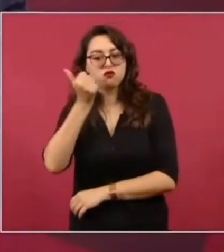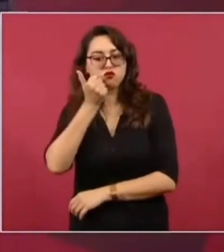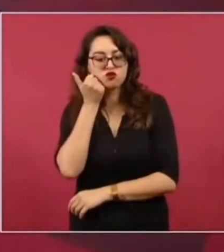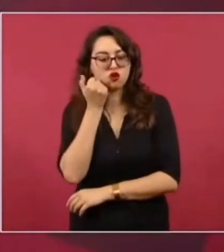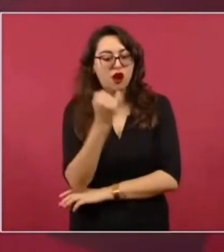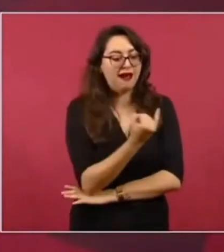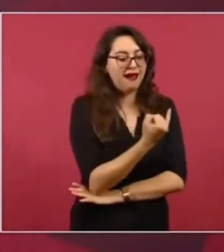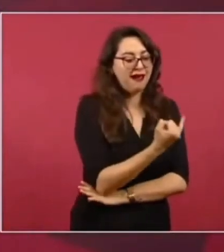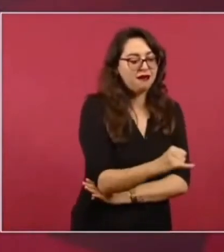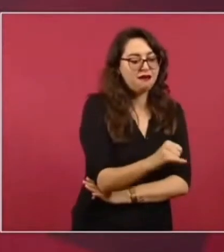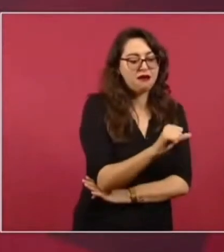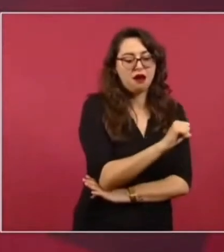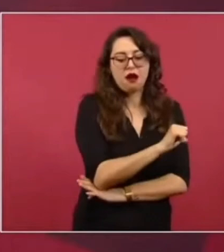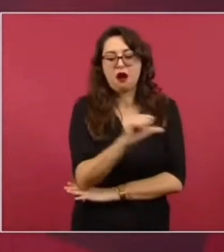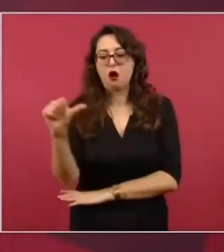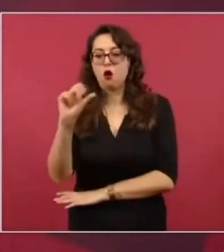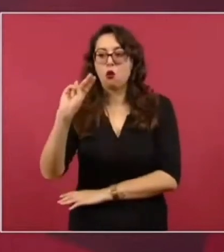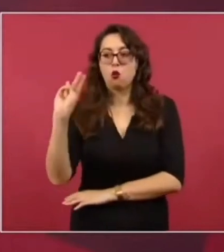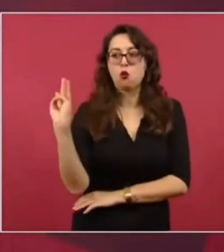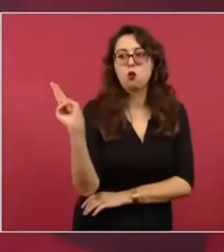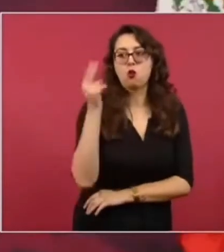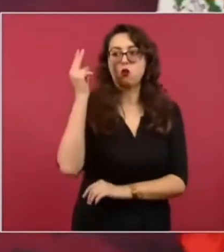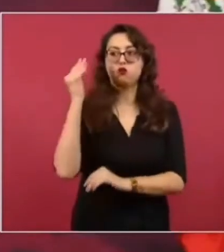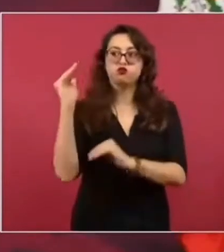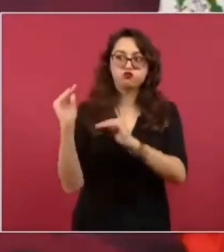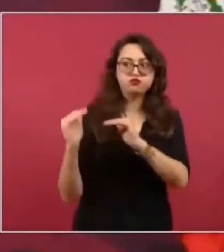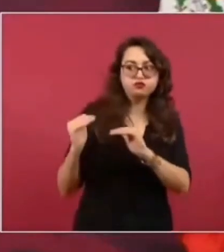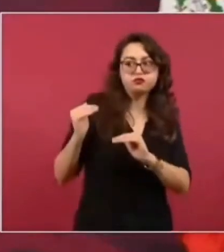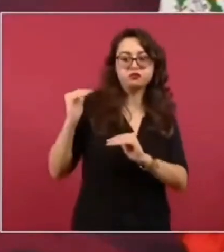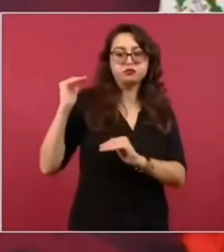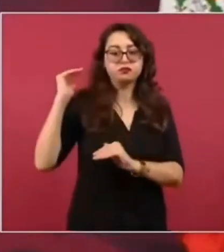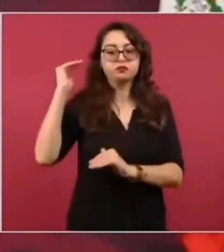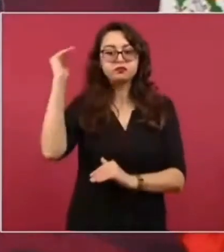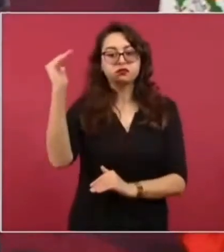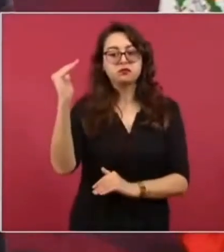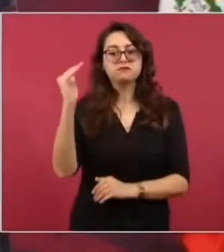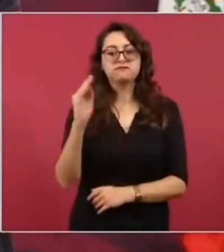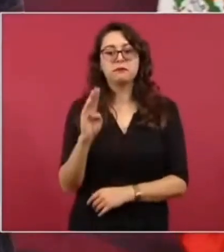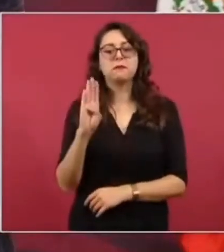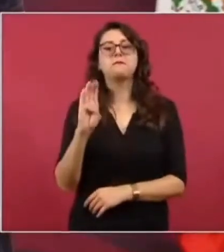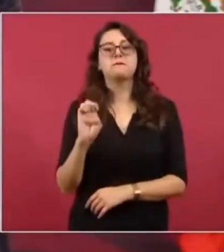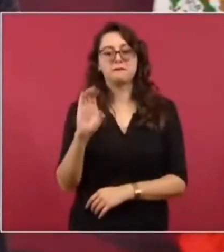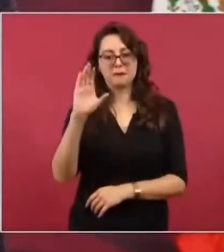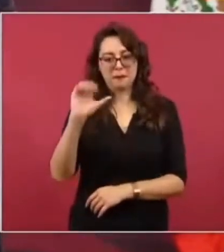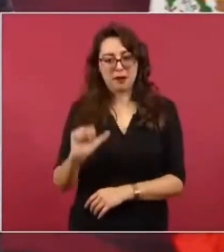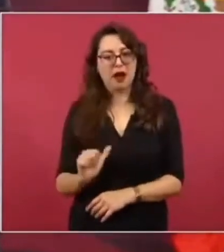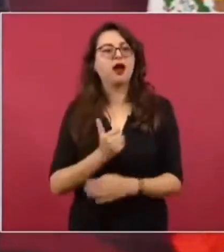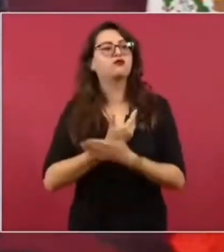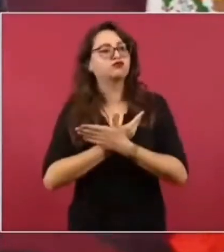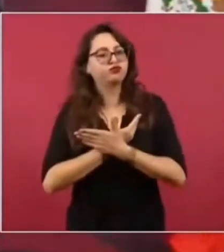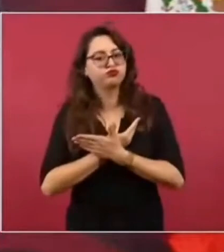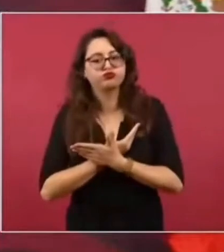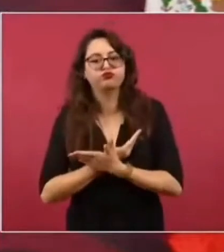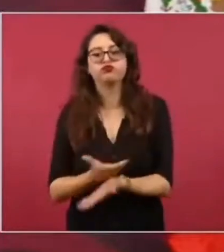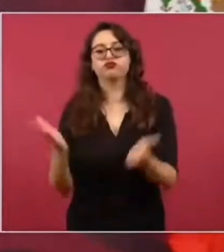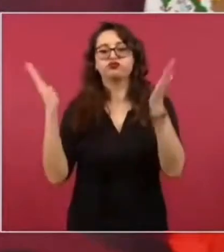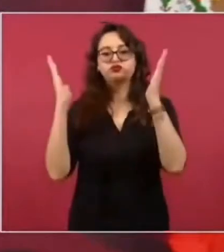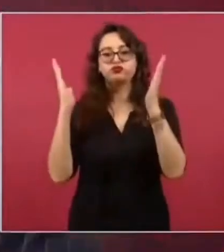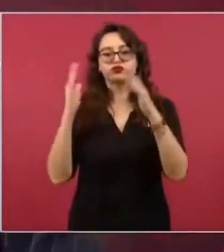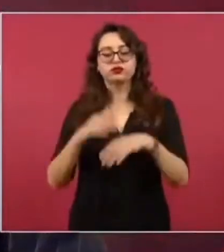el posgrado, a quienes se les otorgan becas,